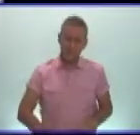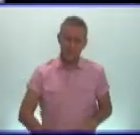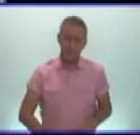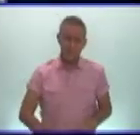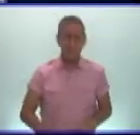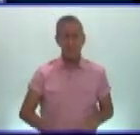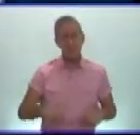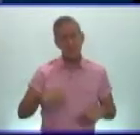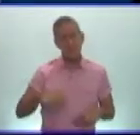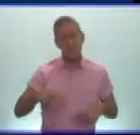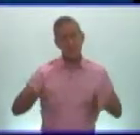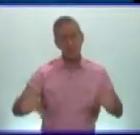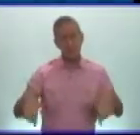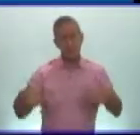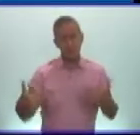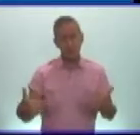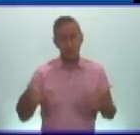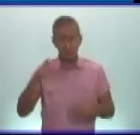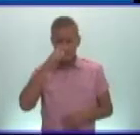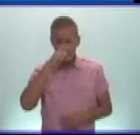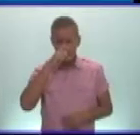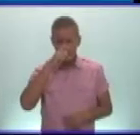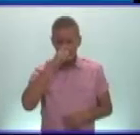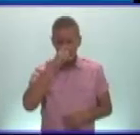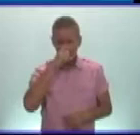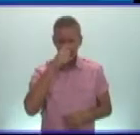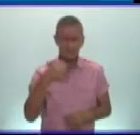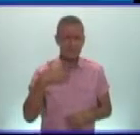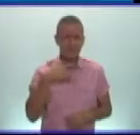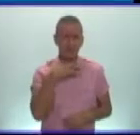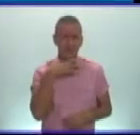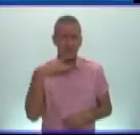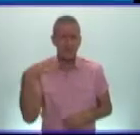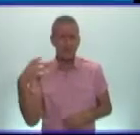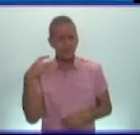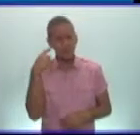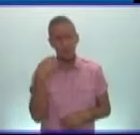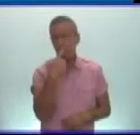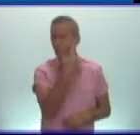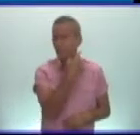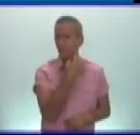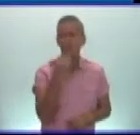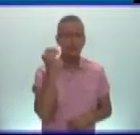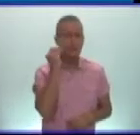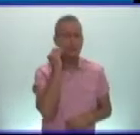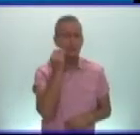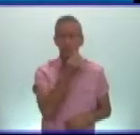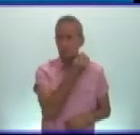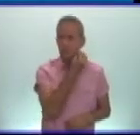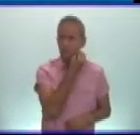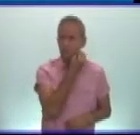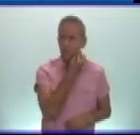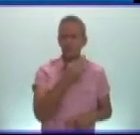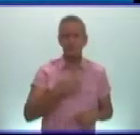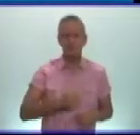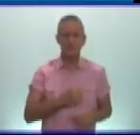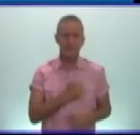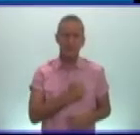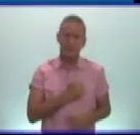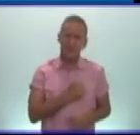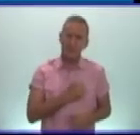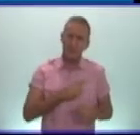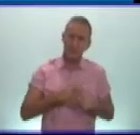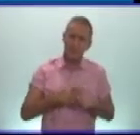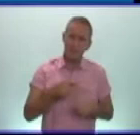tus tiernas y rosadas mejillas el dulce beso paternal que encierra mi entrañable amor por ti. ¿Y qué hace tu padre